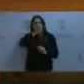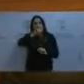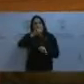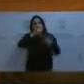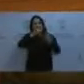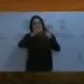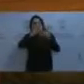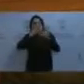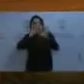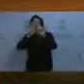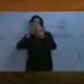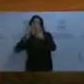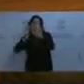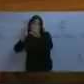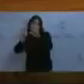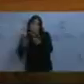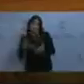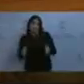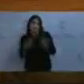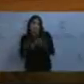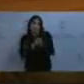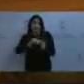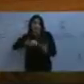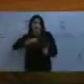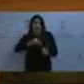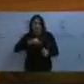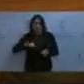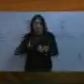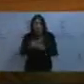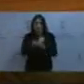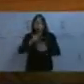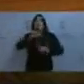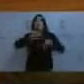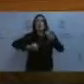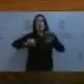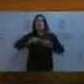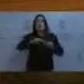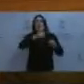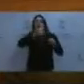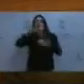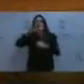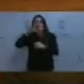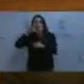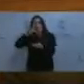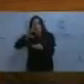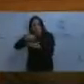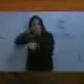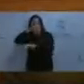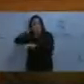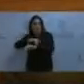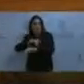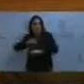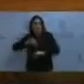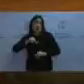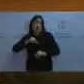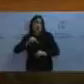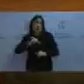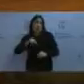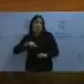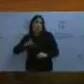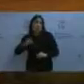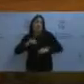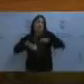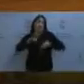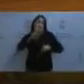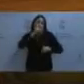13.848 en total, en todas las clínicas privadas en conjunto, y en cirugías derivaron al centro médico y otras clínicas privadas en total, y depende del año,